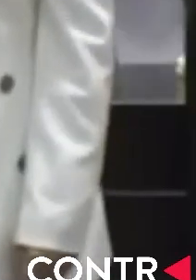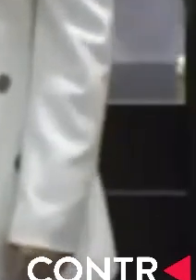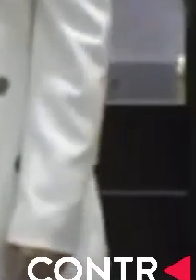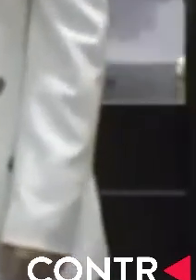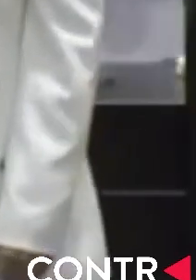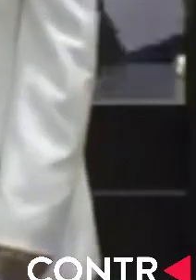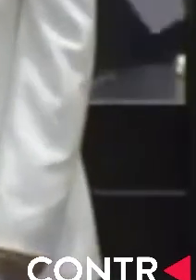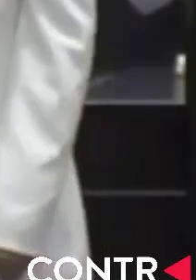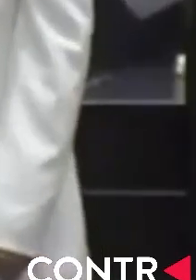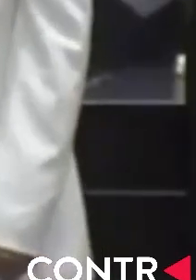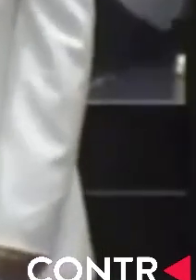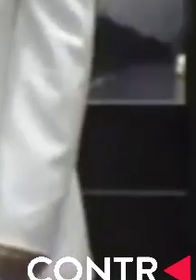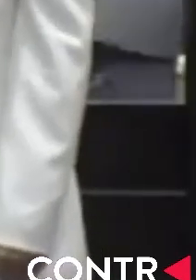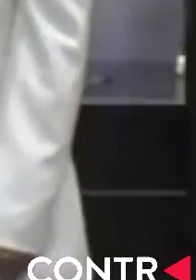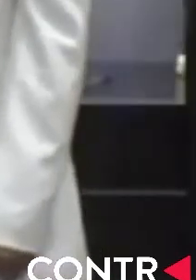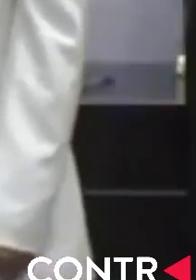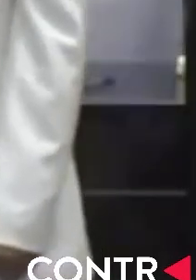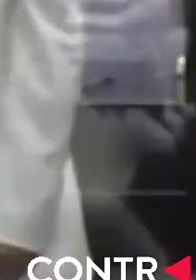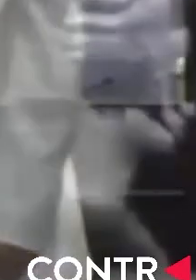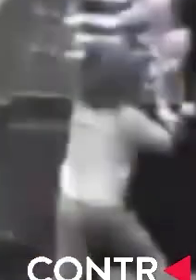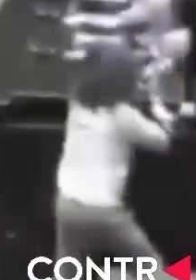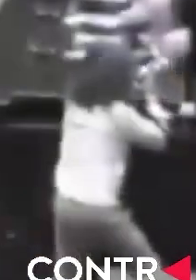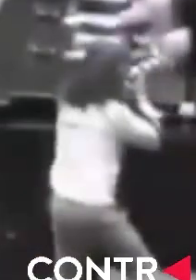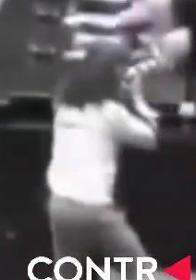los privilegios.